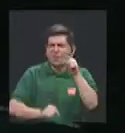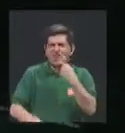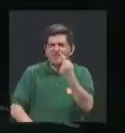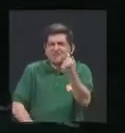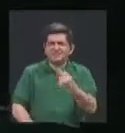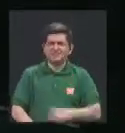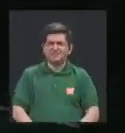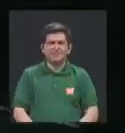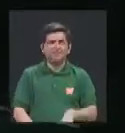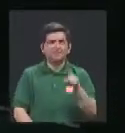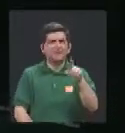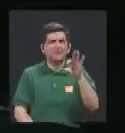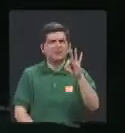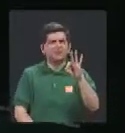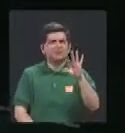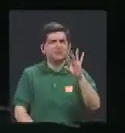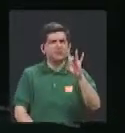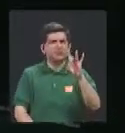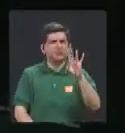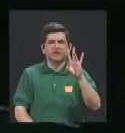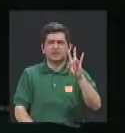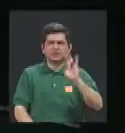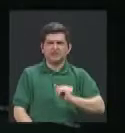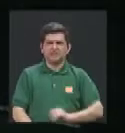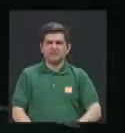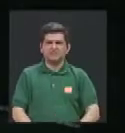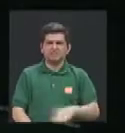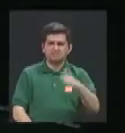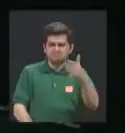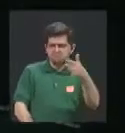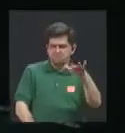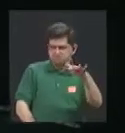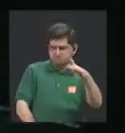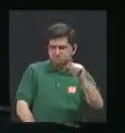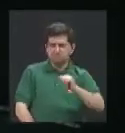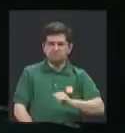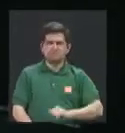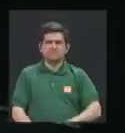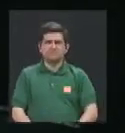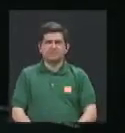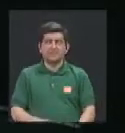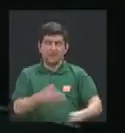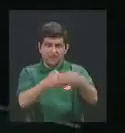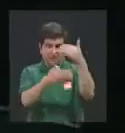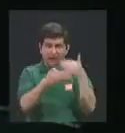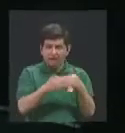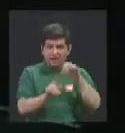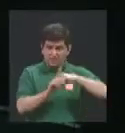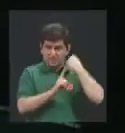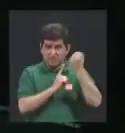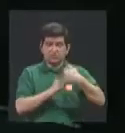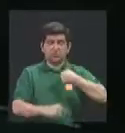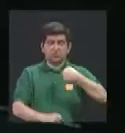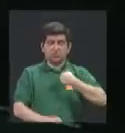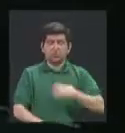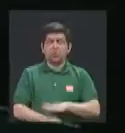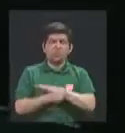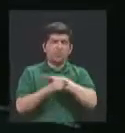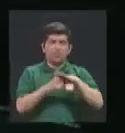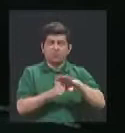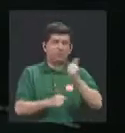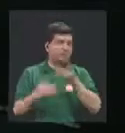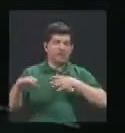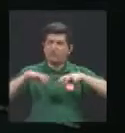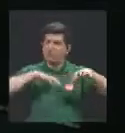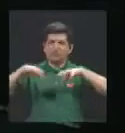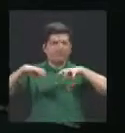¿De qué año estamos hablando, Osvaldo? Estamos hablando de 1987, por ahí. Antes de eso yo